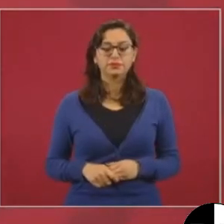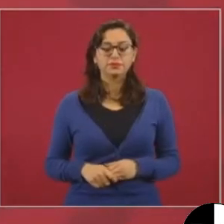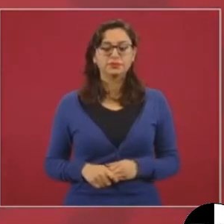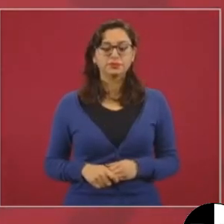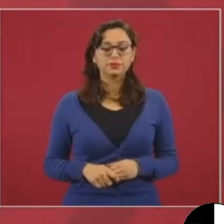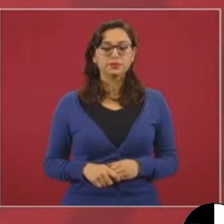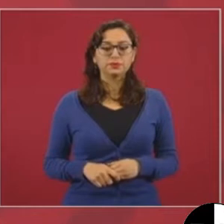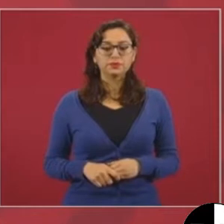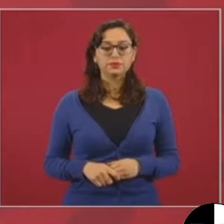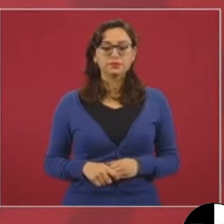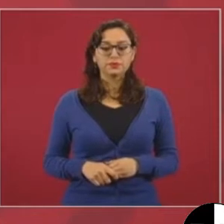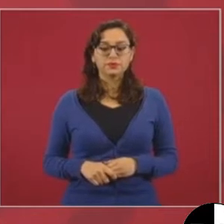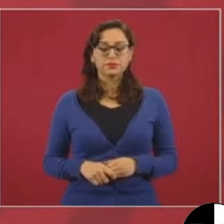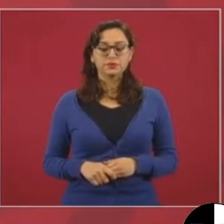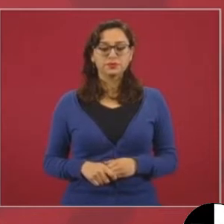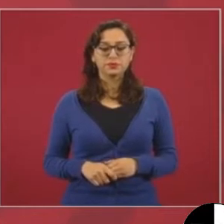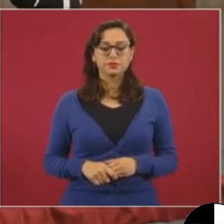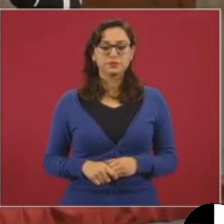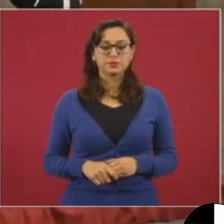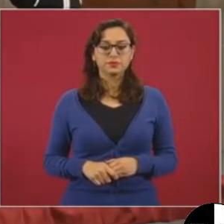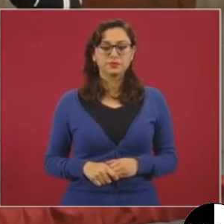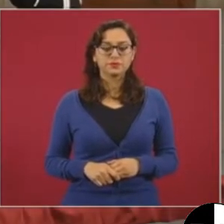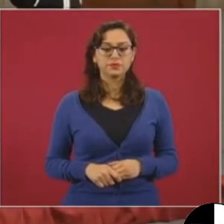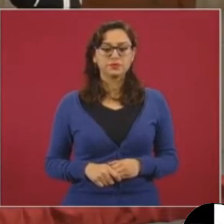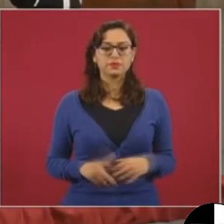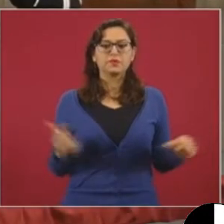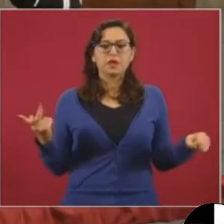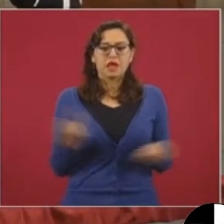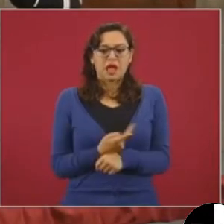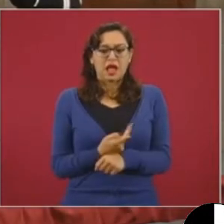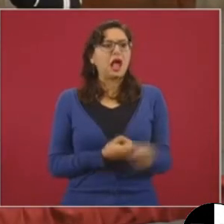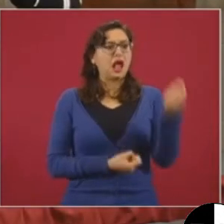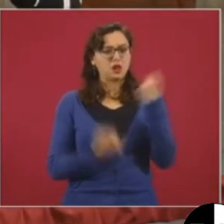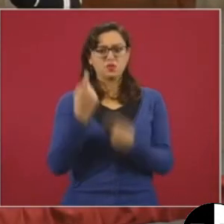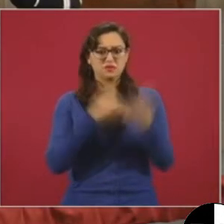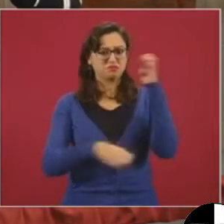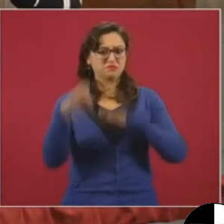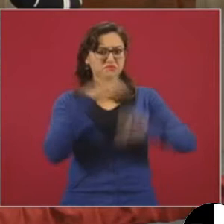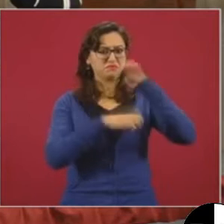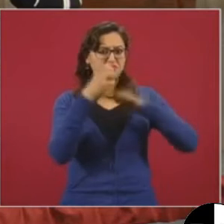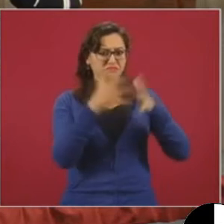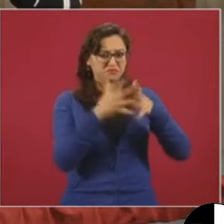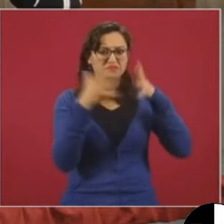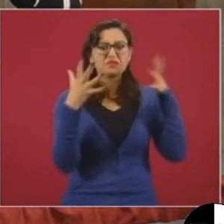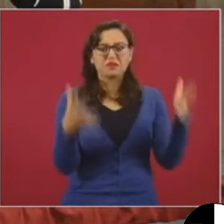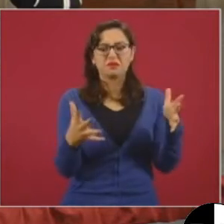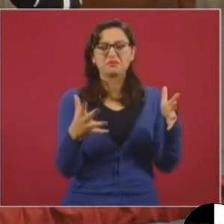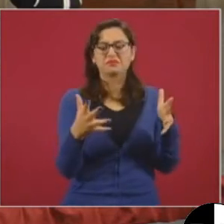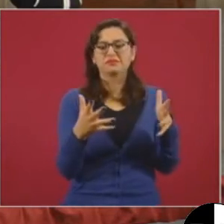y hay despachos que se dedican a estas